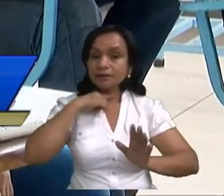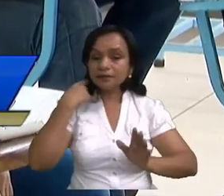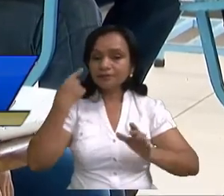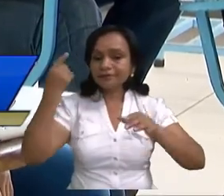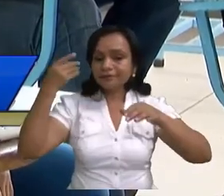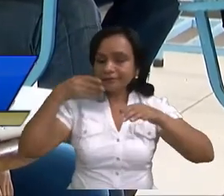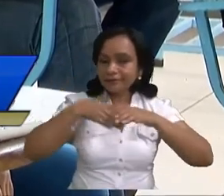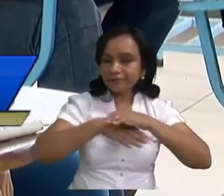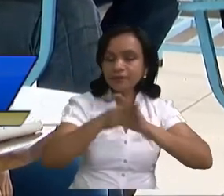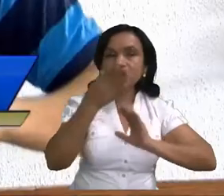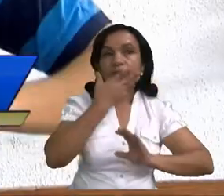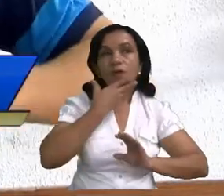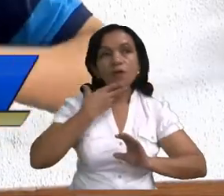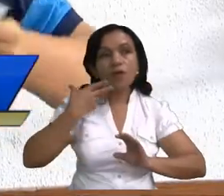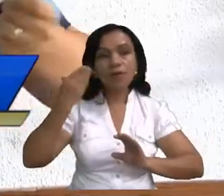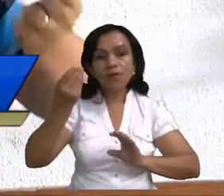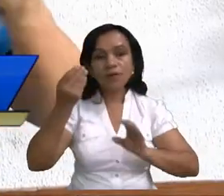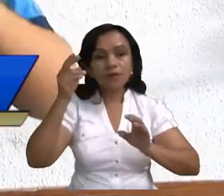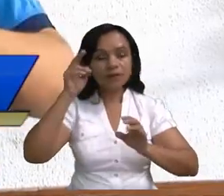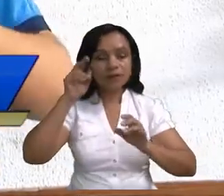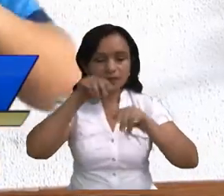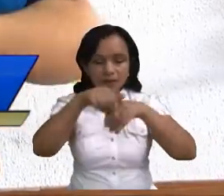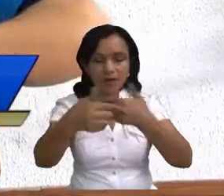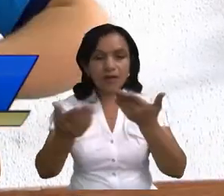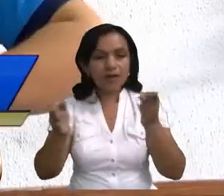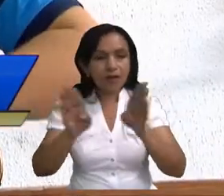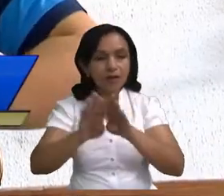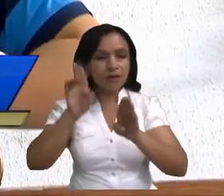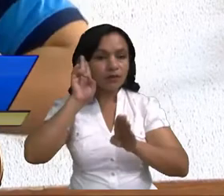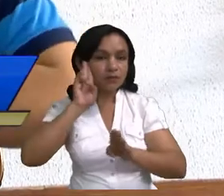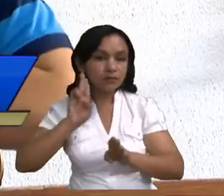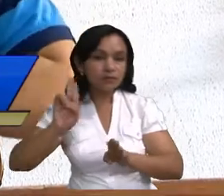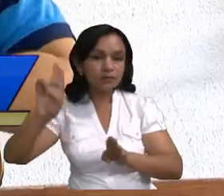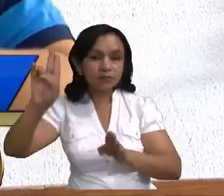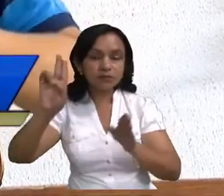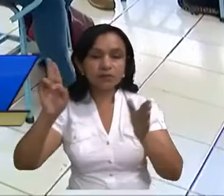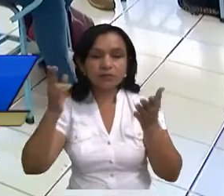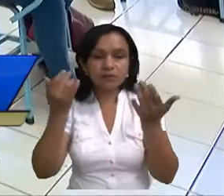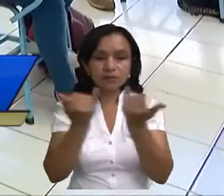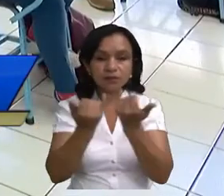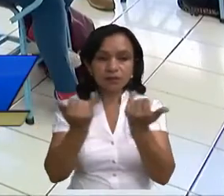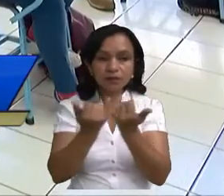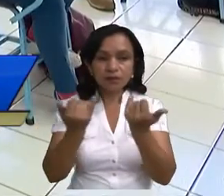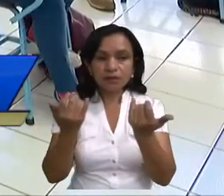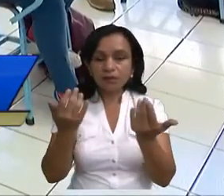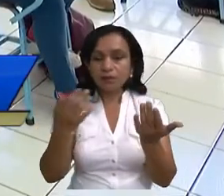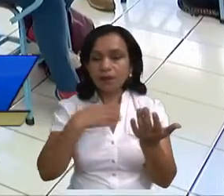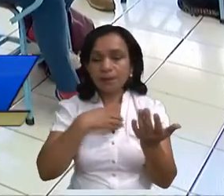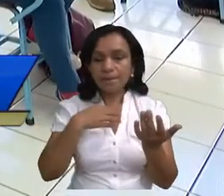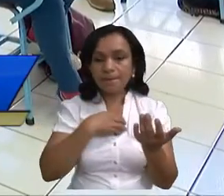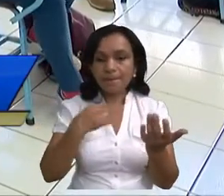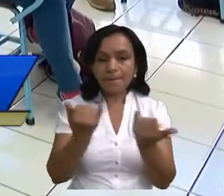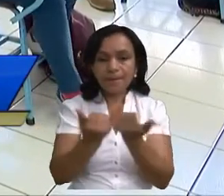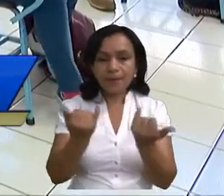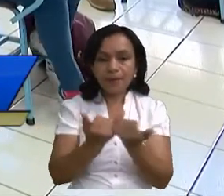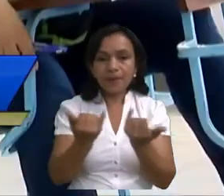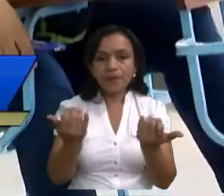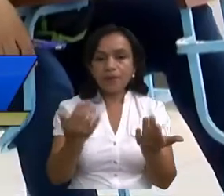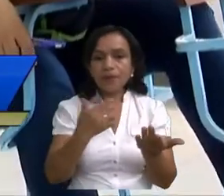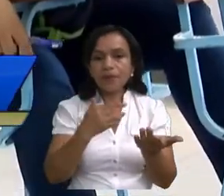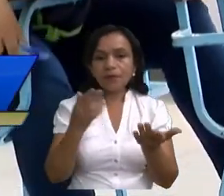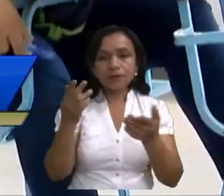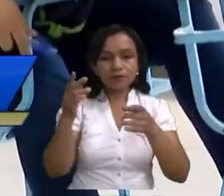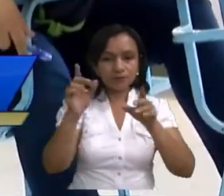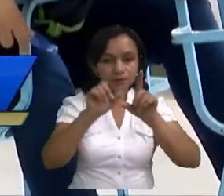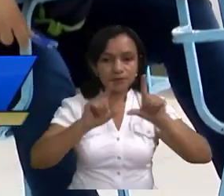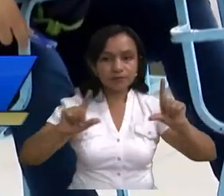ingreso de estos jóvenes a las aulas universitarias, pero además darles el ingreso en sus comunidades. En el